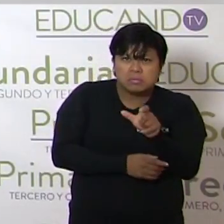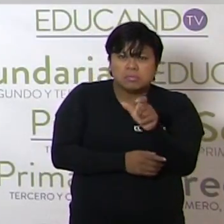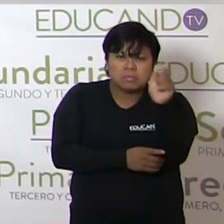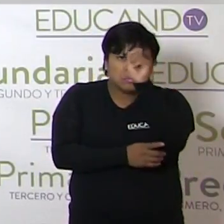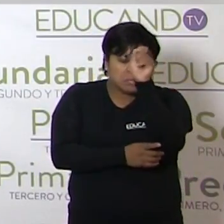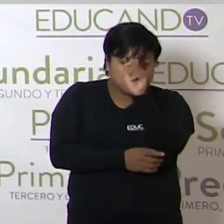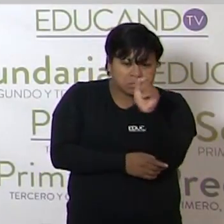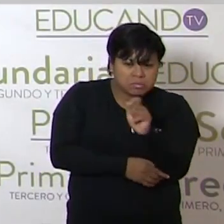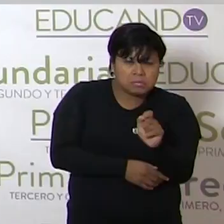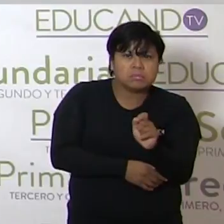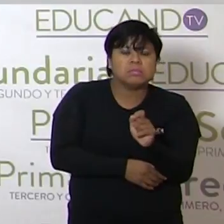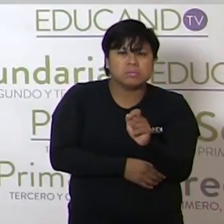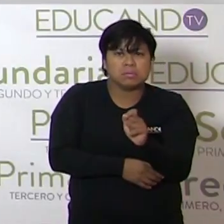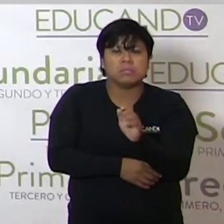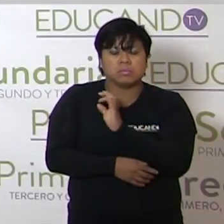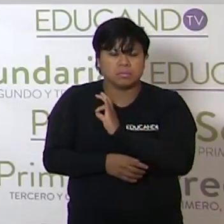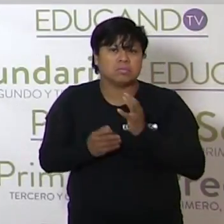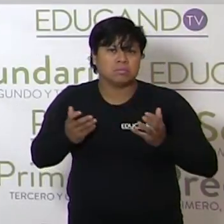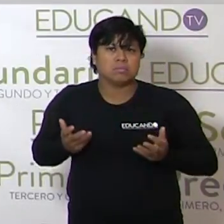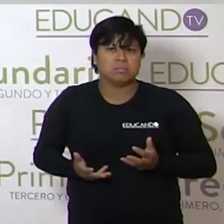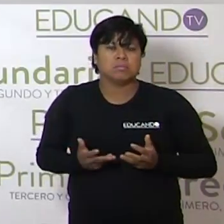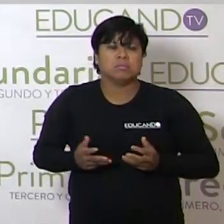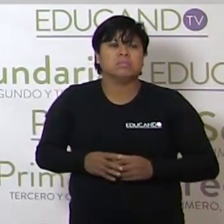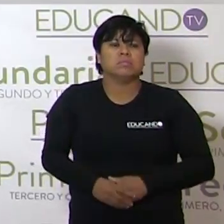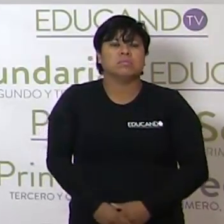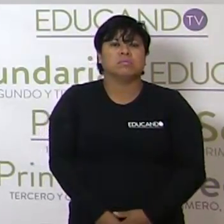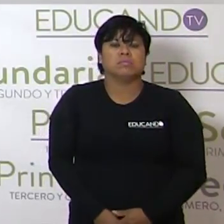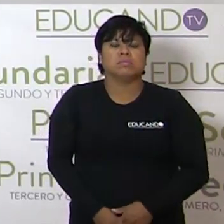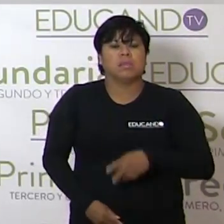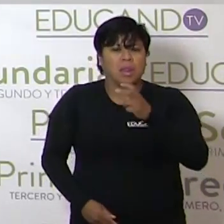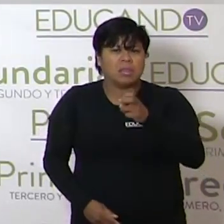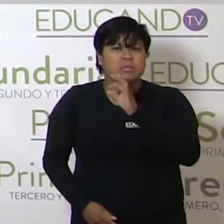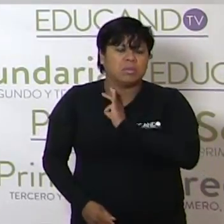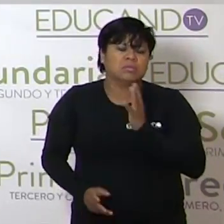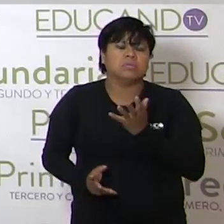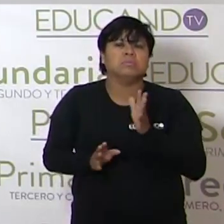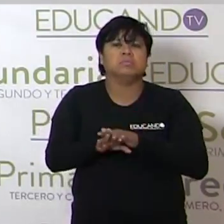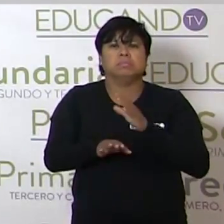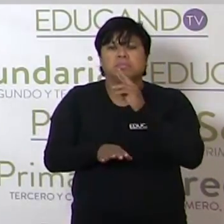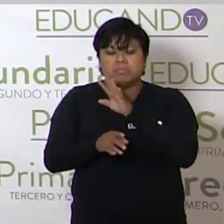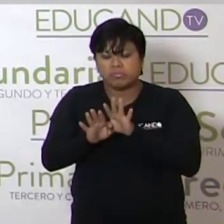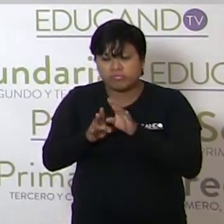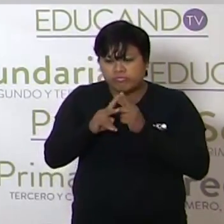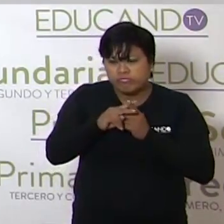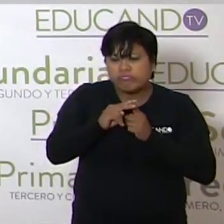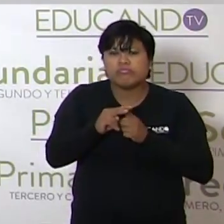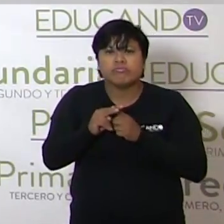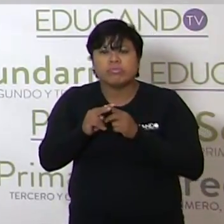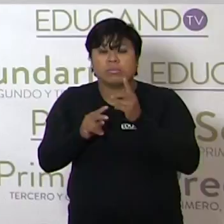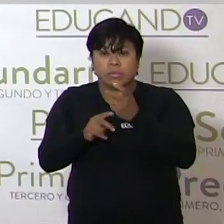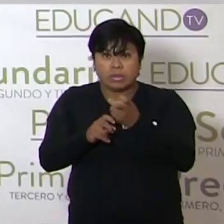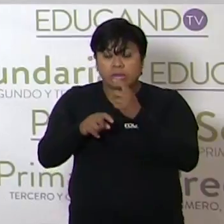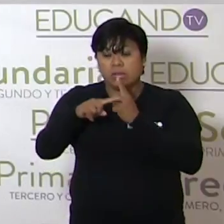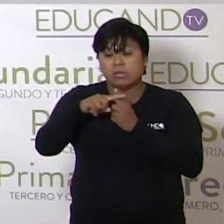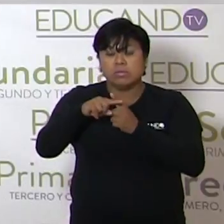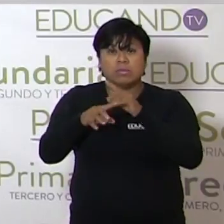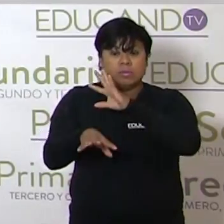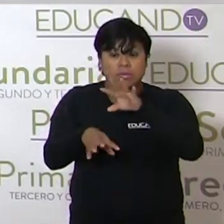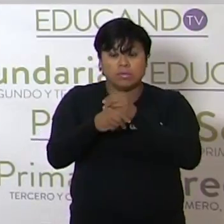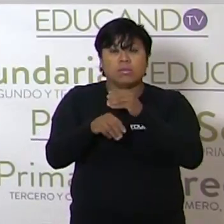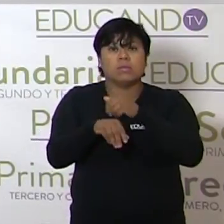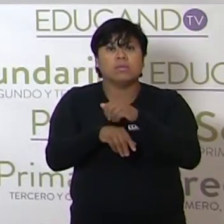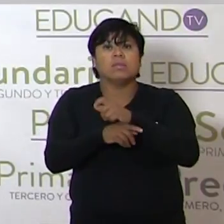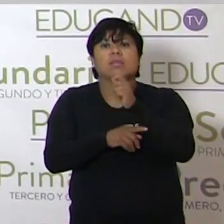algoritmo tradicional o un algoritmo convencional, y de esa manera también podemos calcular. Entonces, la suma de todos estos números, tenemos un